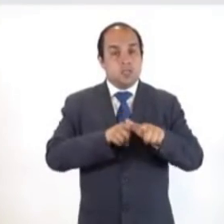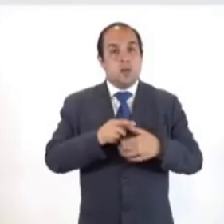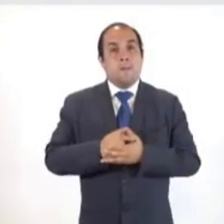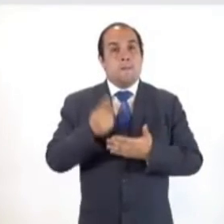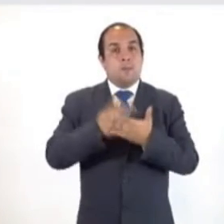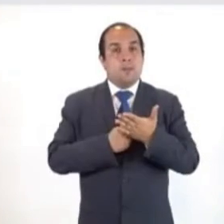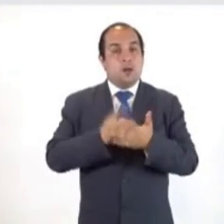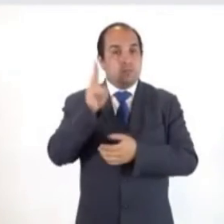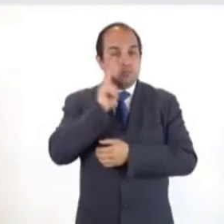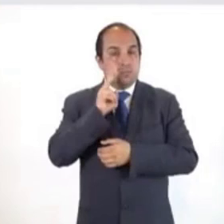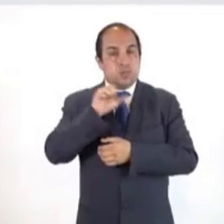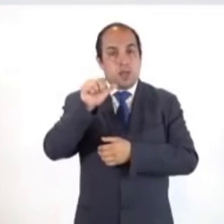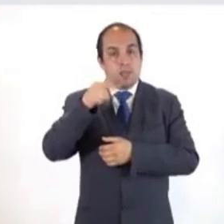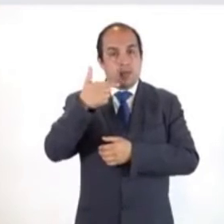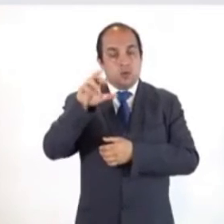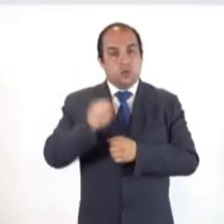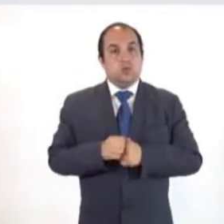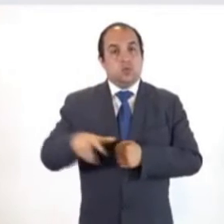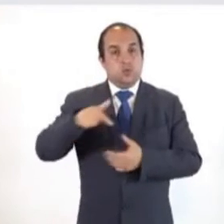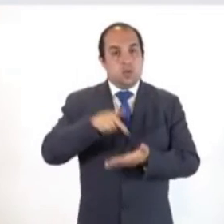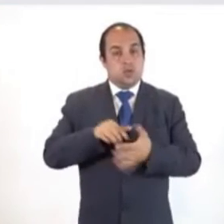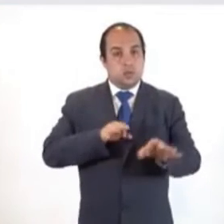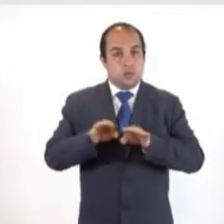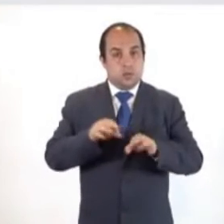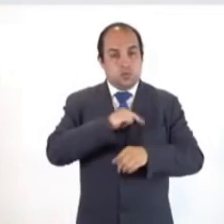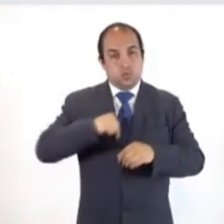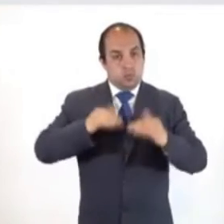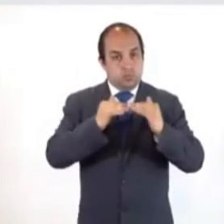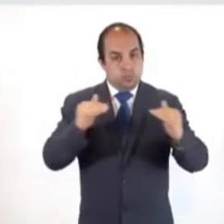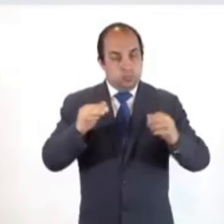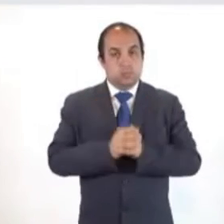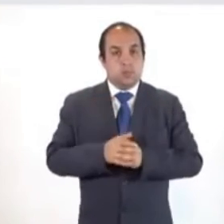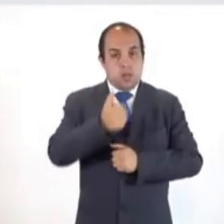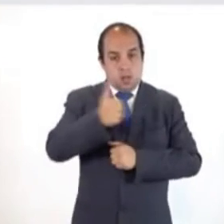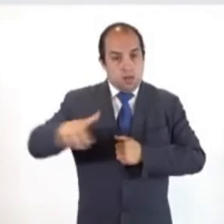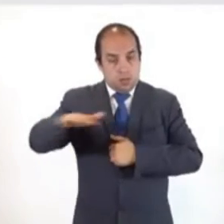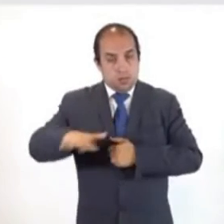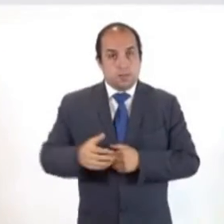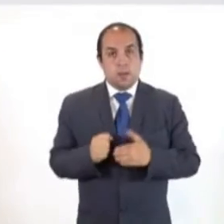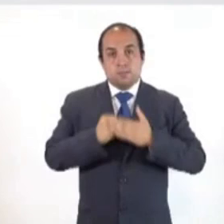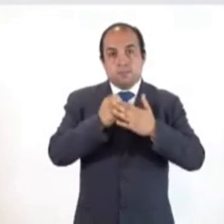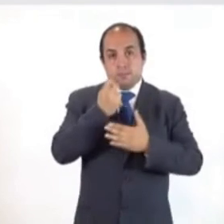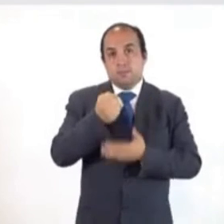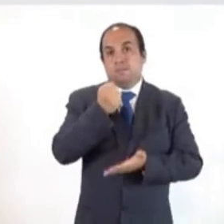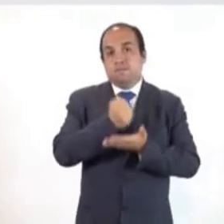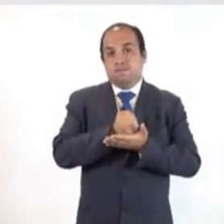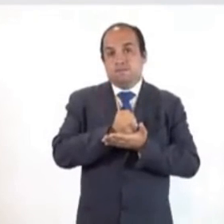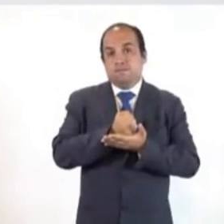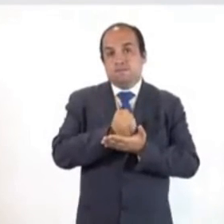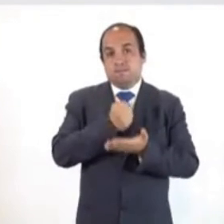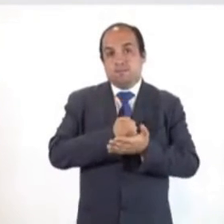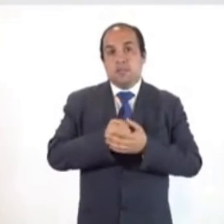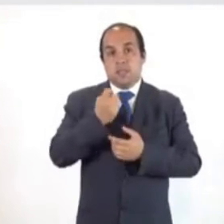para los que laboran, así como hemos homologado en todos y cada uno de los sectores. Nada más para enfatizar ese punto, y es una parte importante del regreso